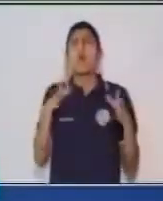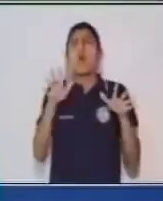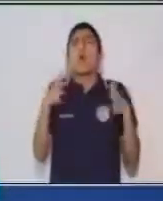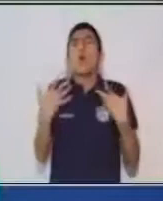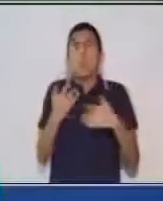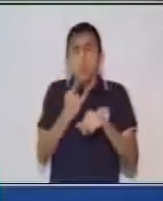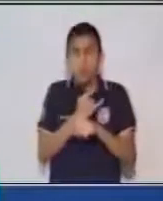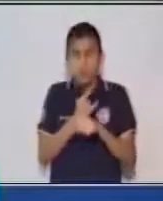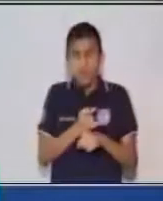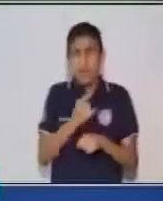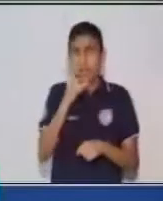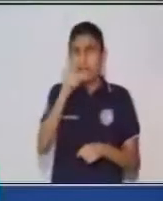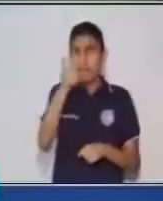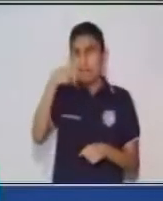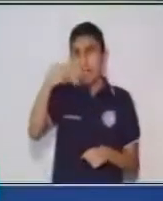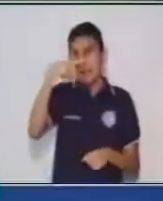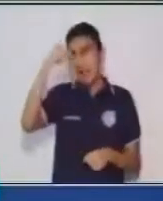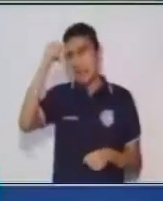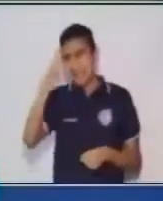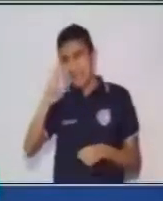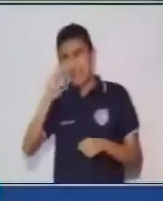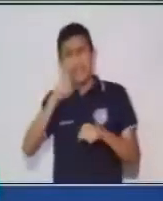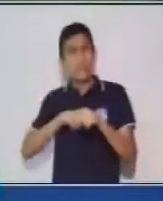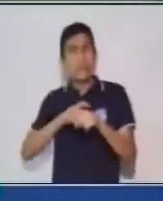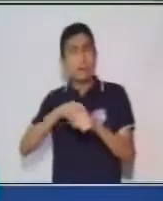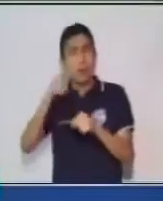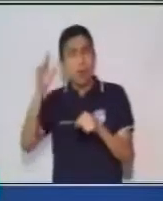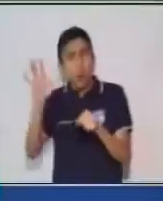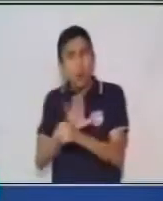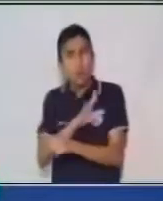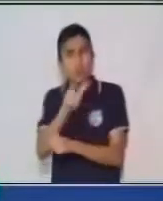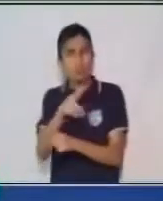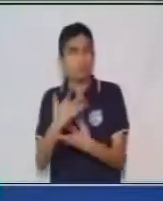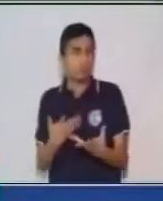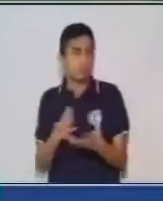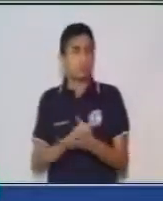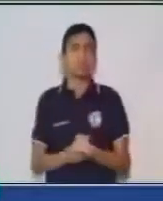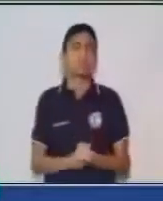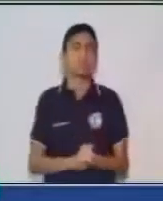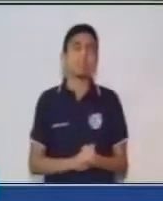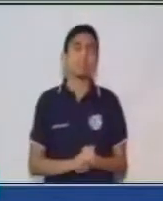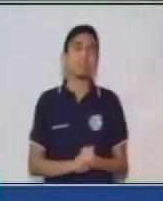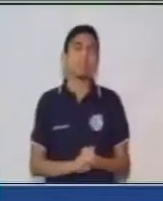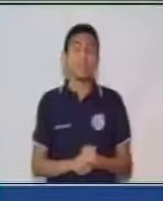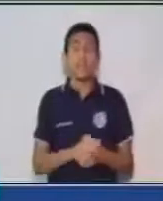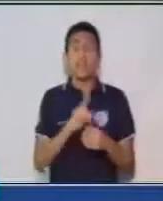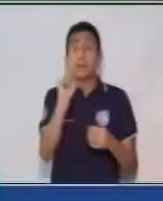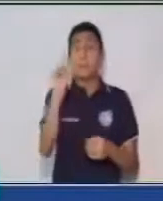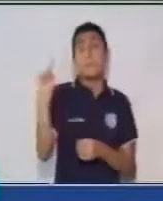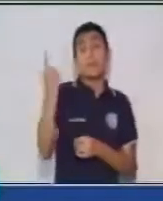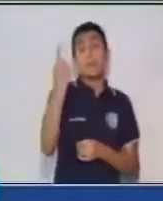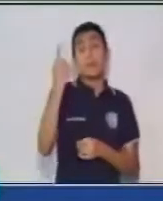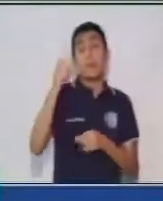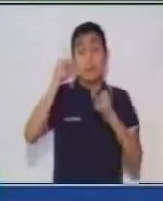conjugaríamos cantar, subjuntivo, tiempo compuesto? Hagámoslo con la primera persona.